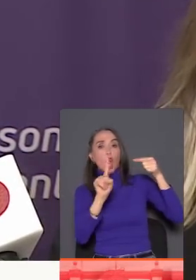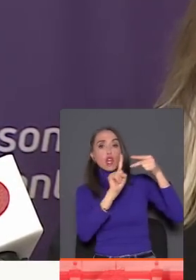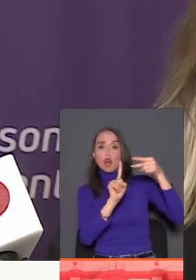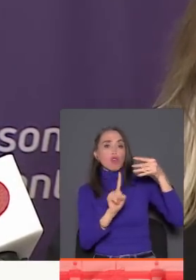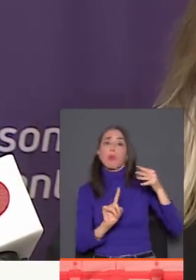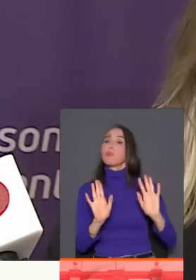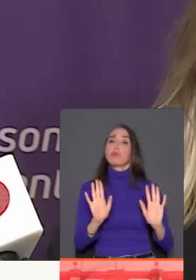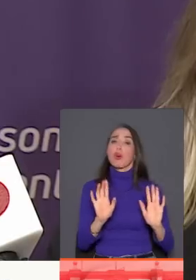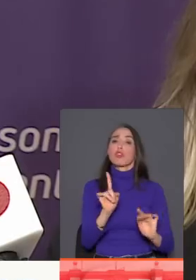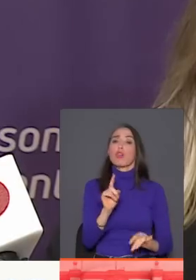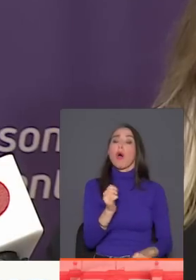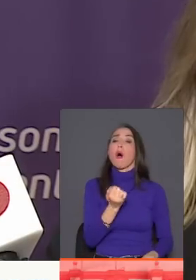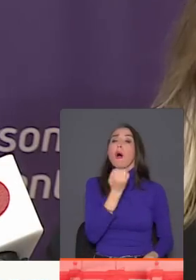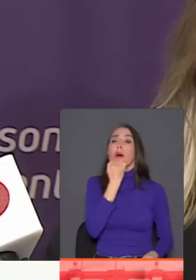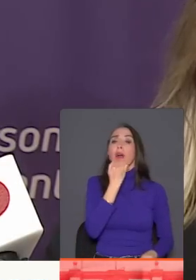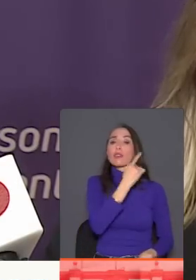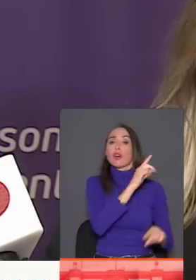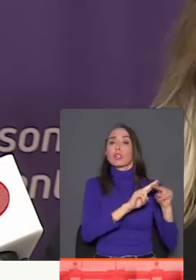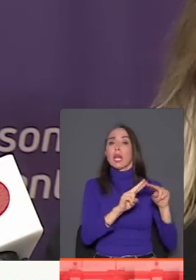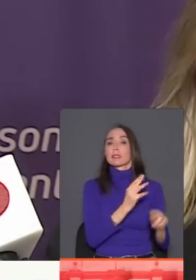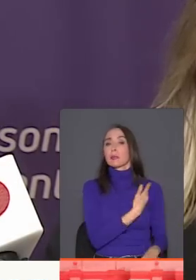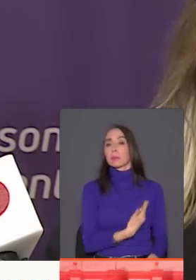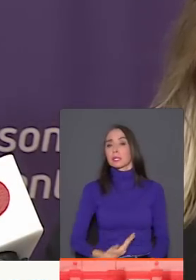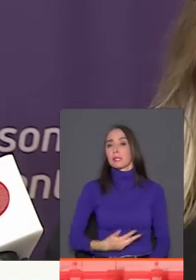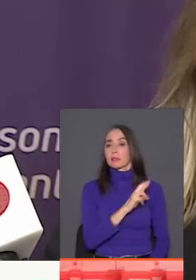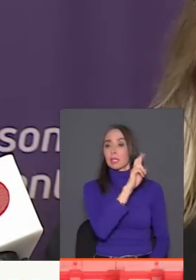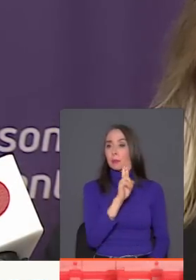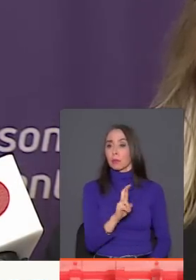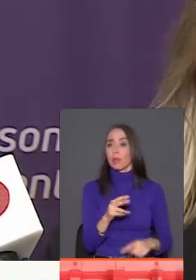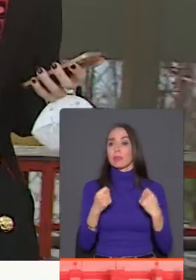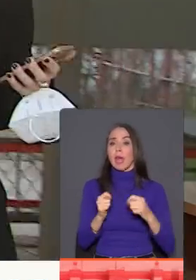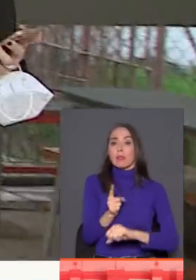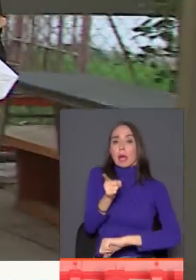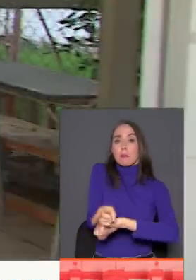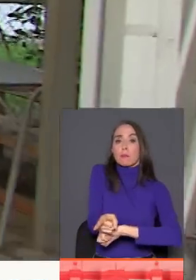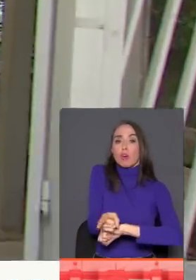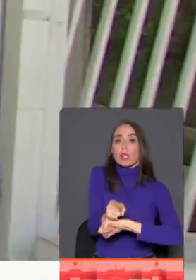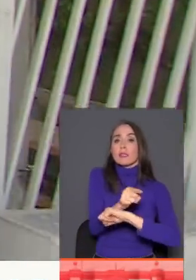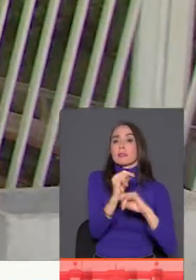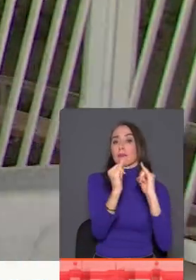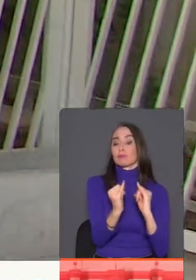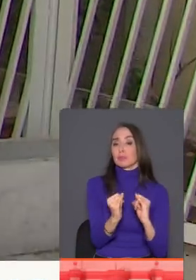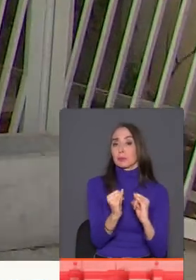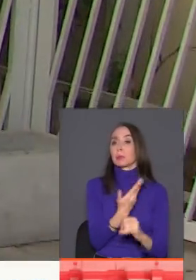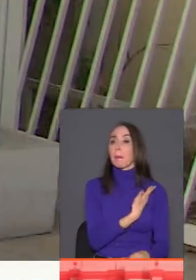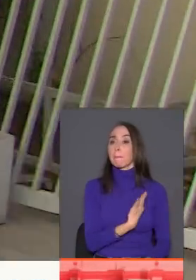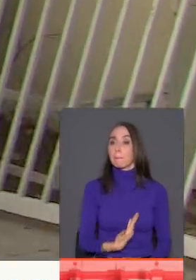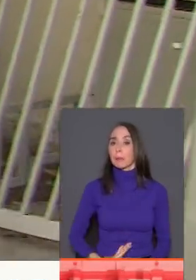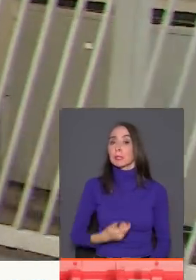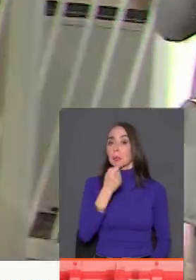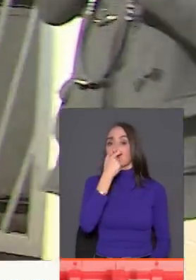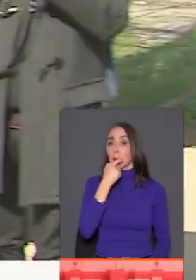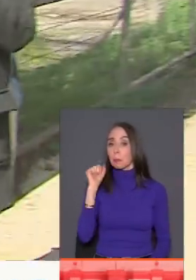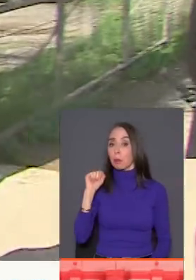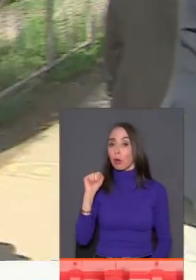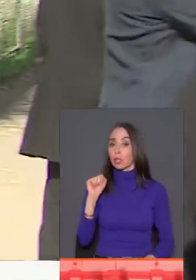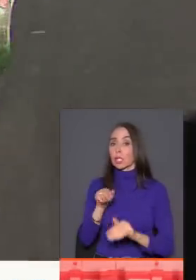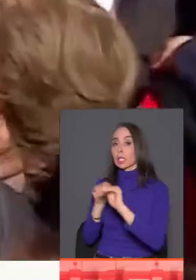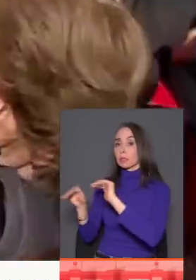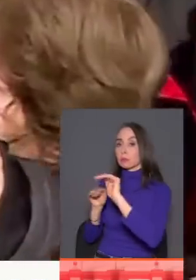el error que comete el presidente de la república al tratar de imponer un mecanismo sin embargo el presidente salió a emplazar los